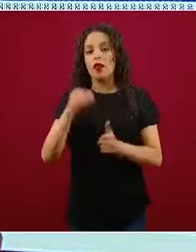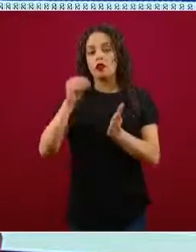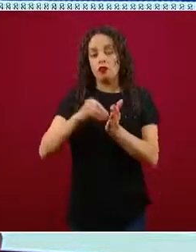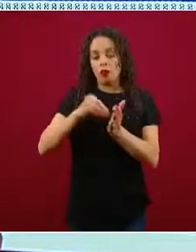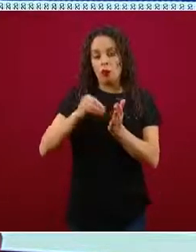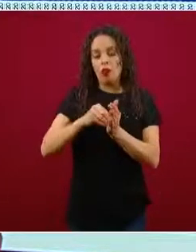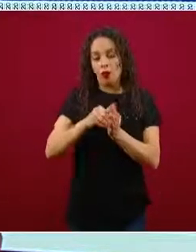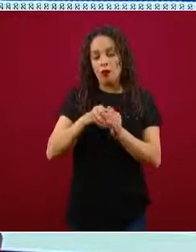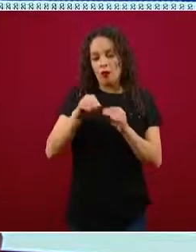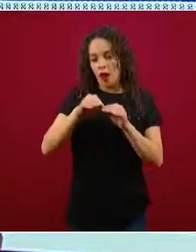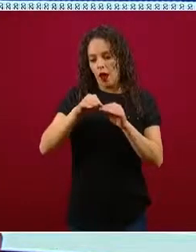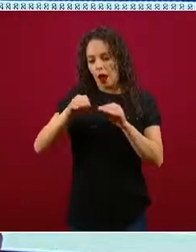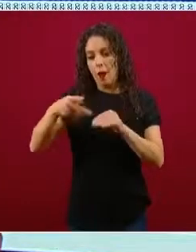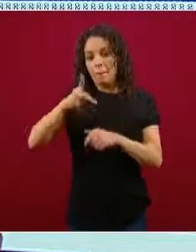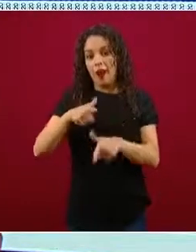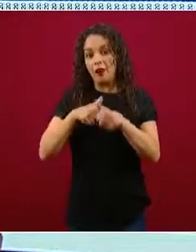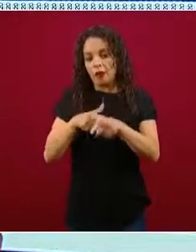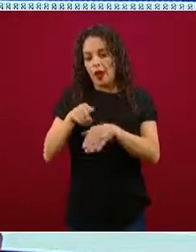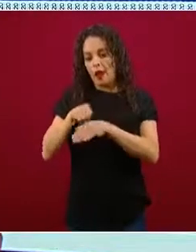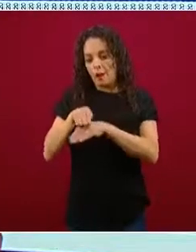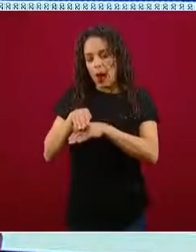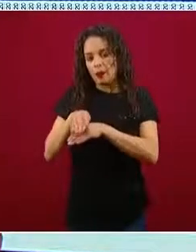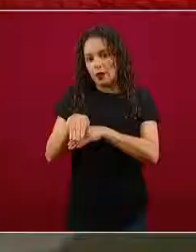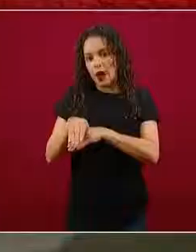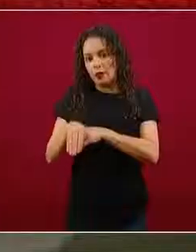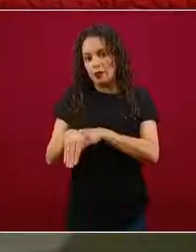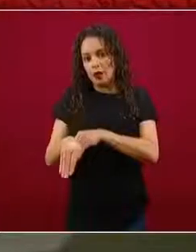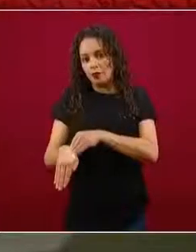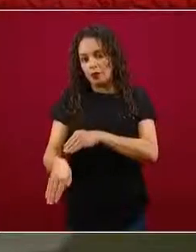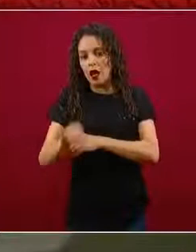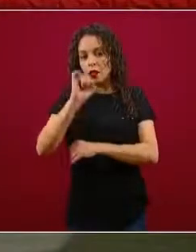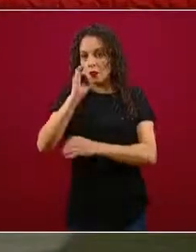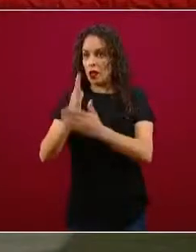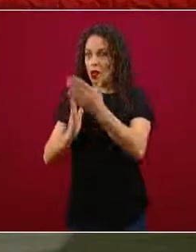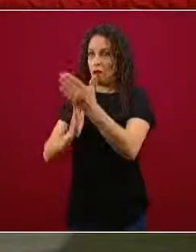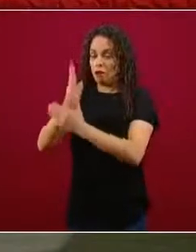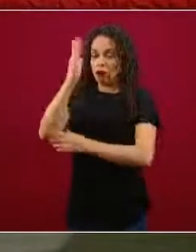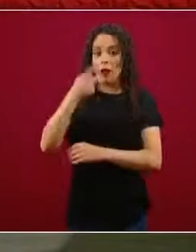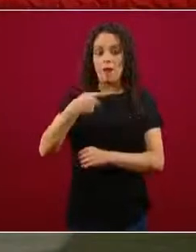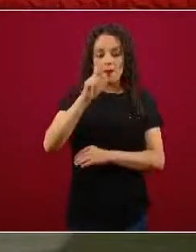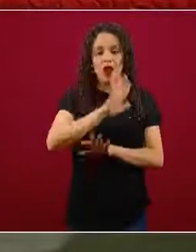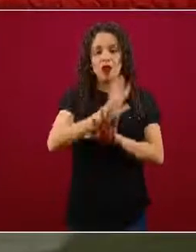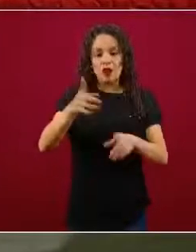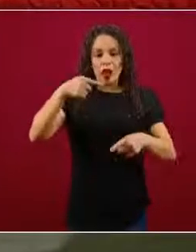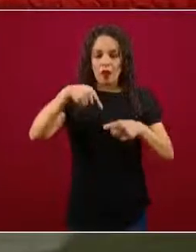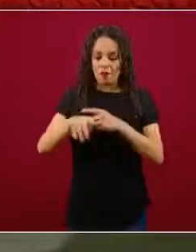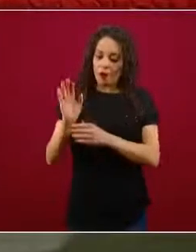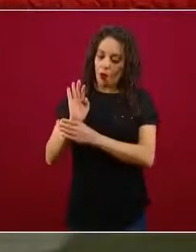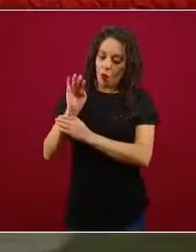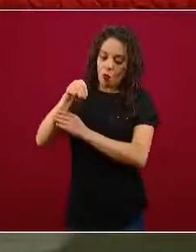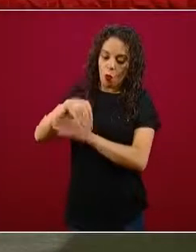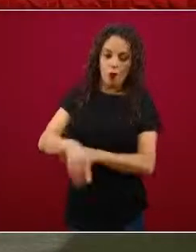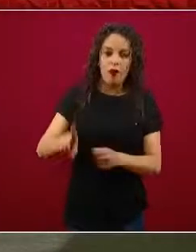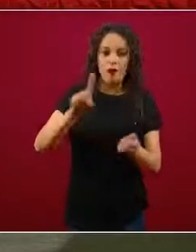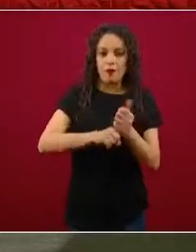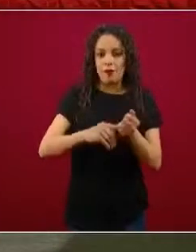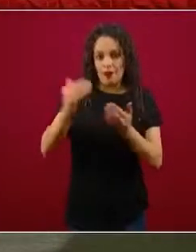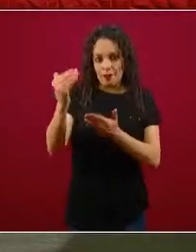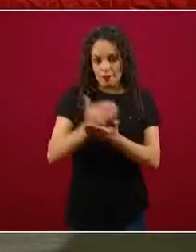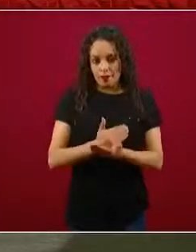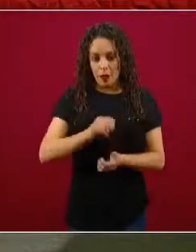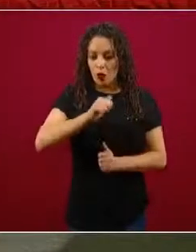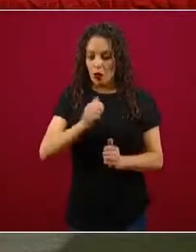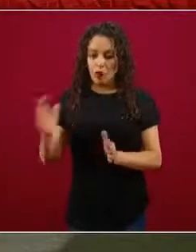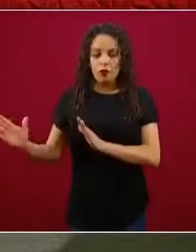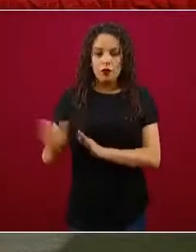la baja y desde luego rebasó la expectativa, pero va ya claramente hacia la baja. La siguiente. Estos son nuevos casos, esto